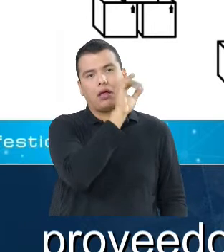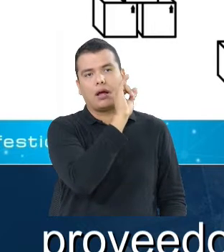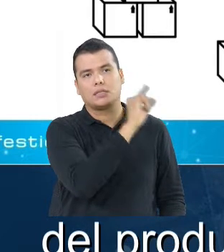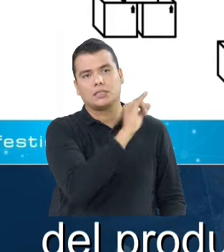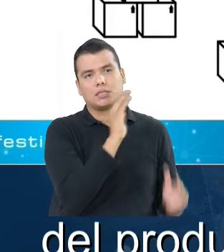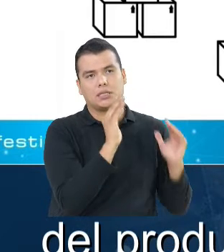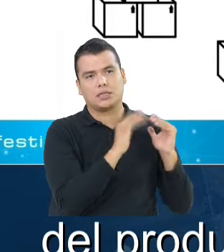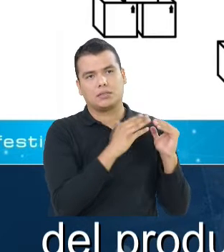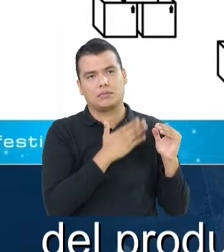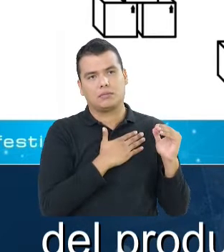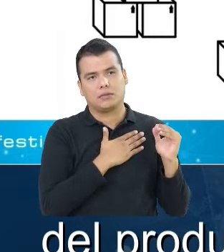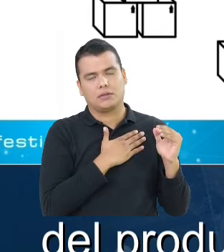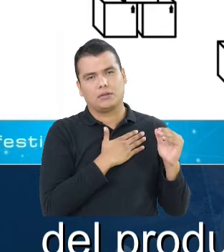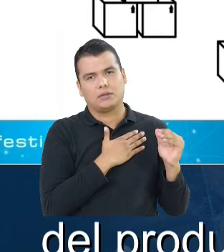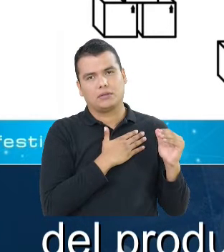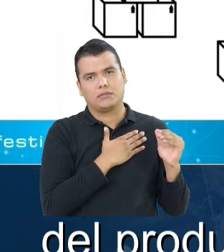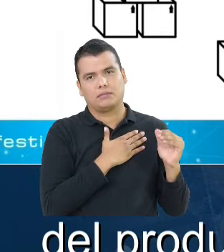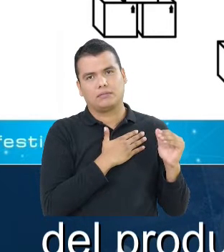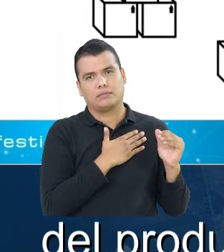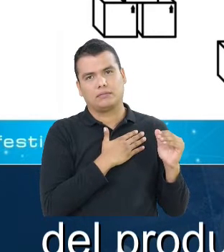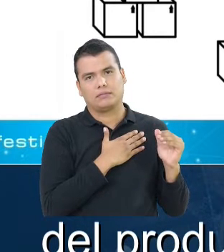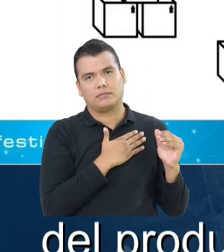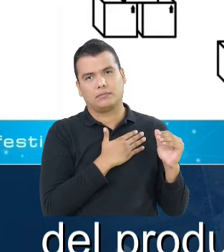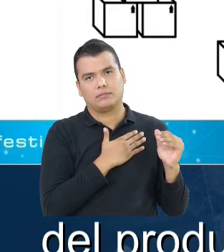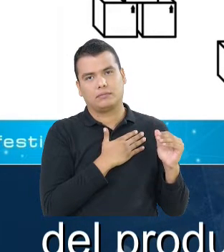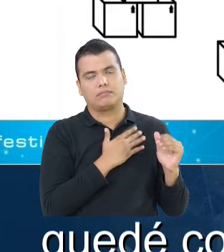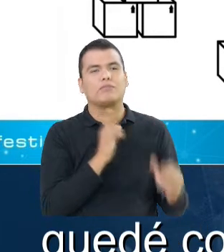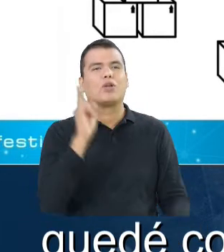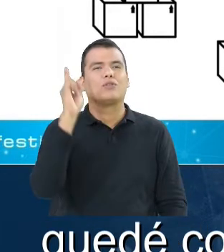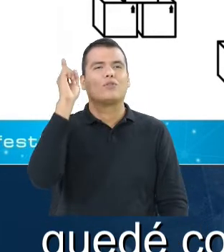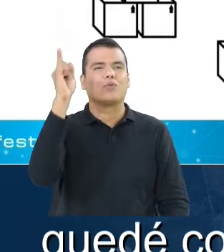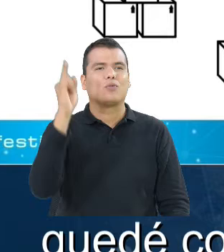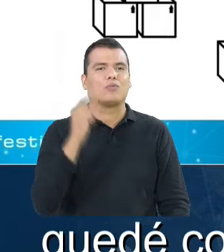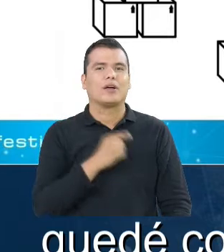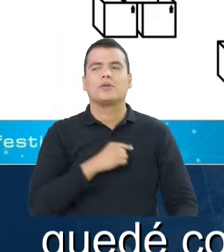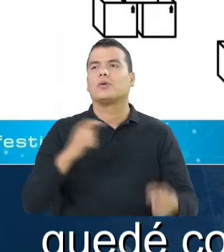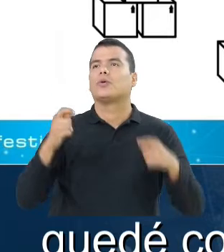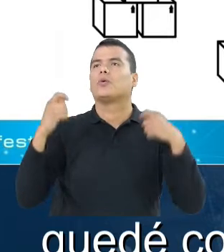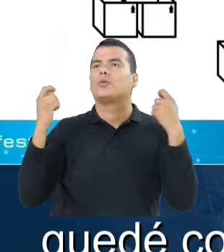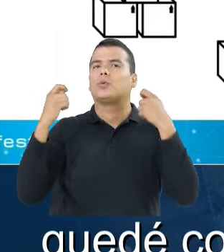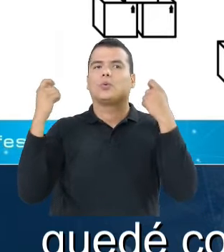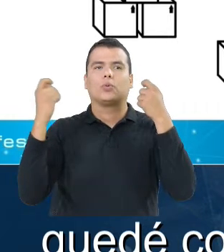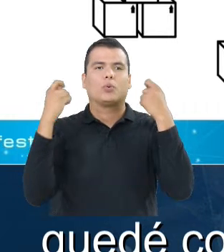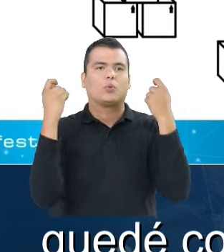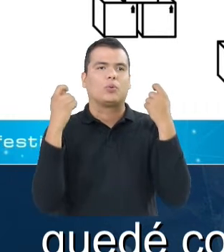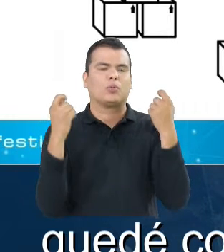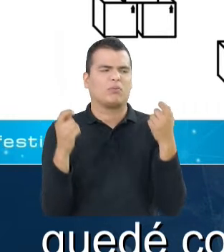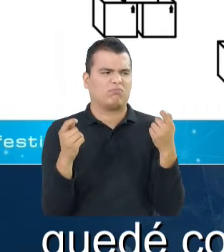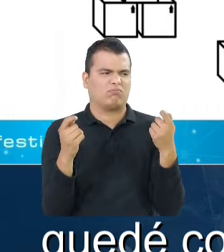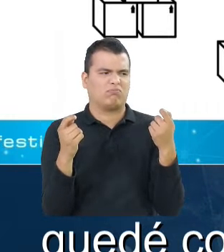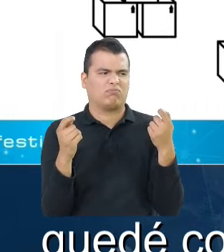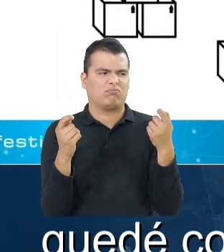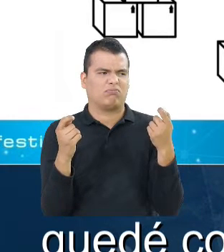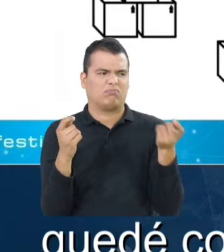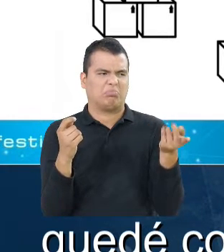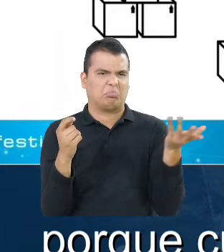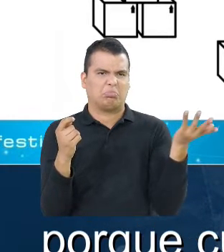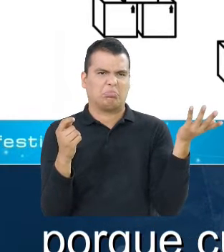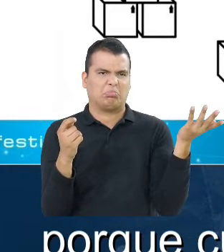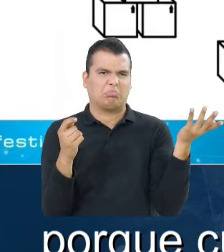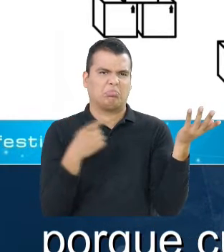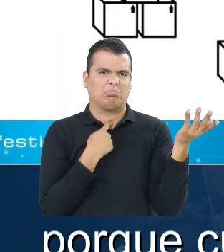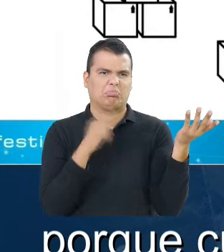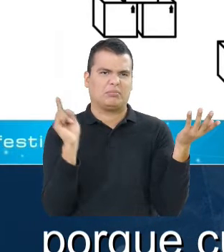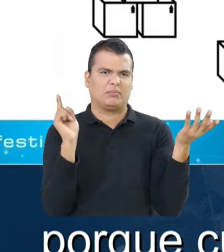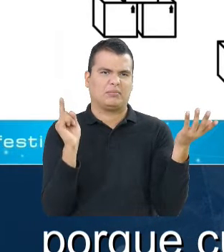mi casa. Me quedé con un montón de stock. Porque cuando salí al mercado con ese producto, a nadie le importó, a nadie le gustó.